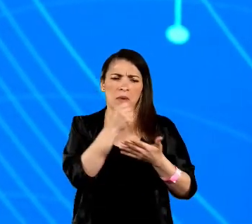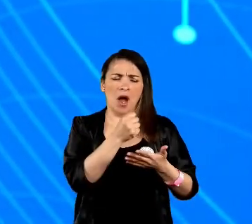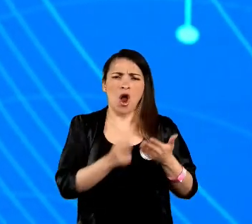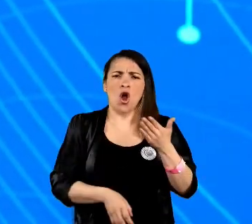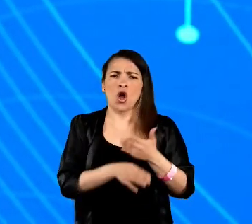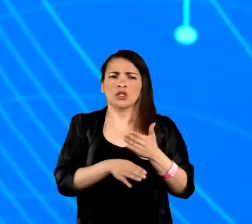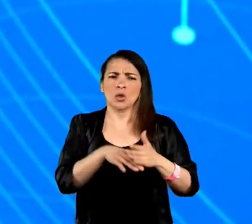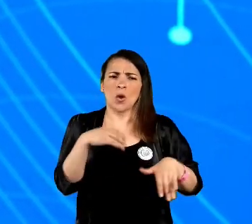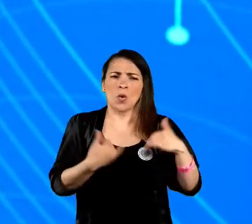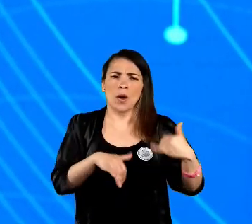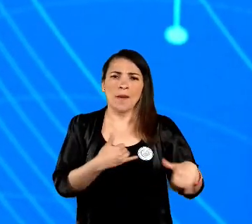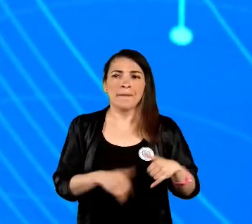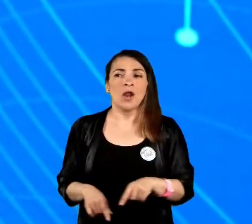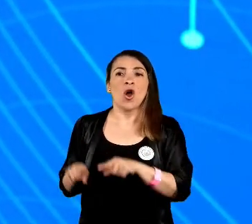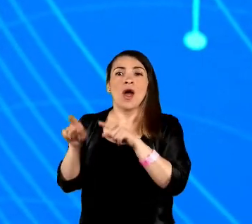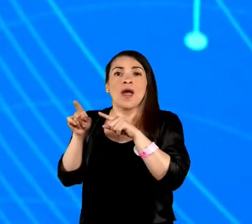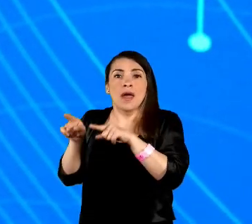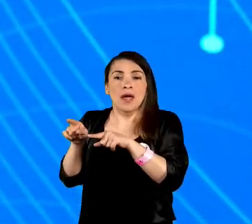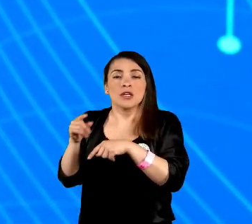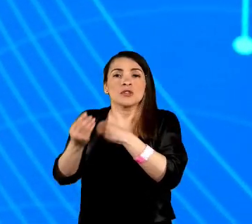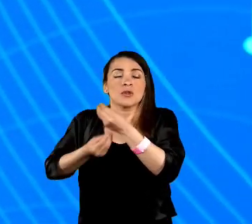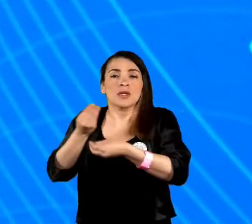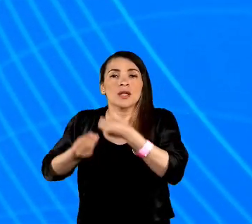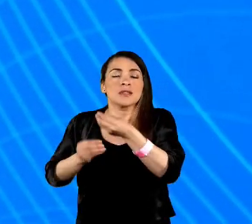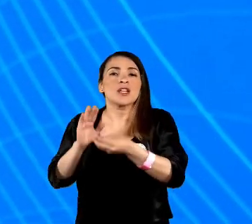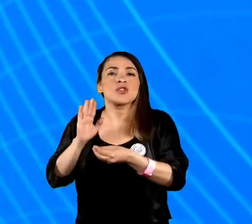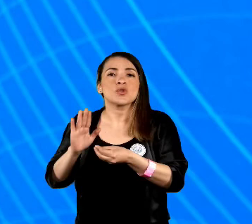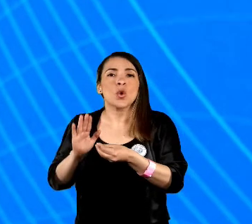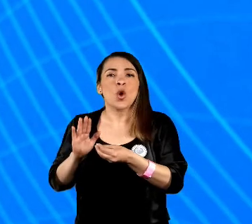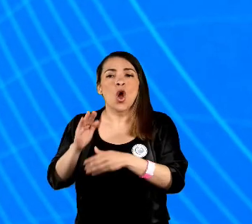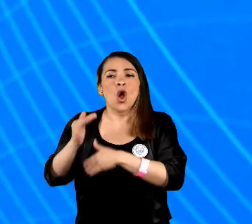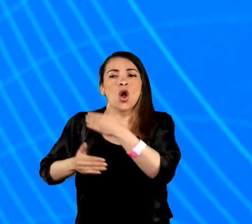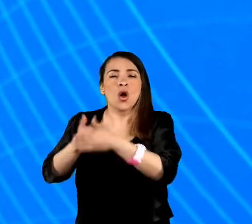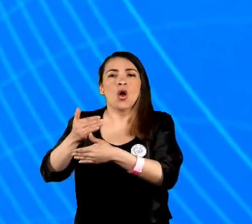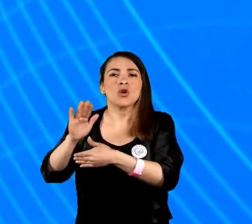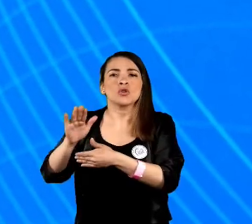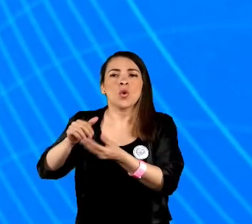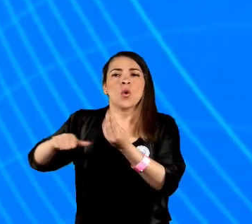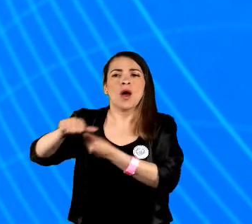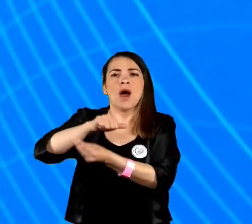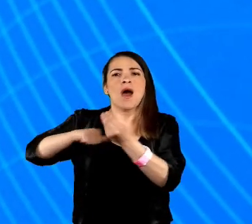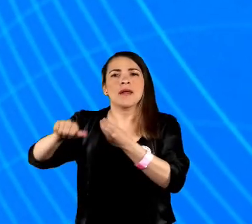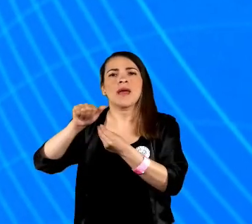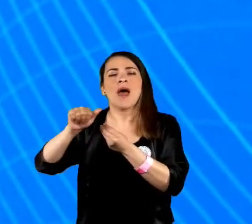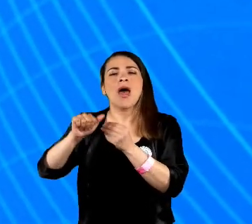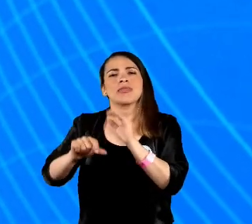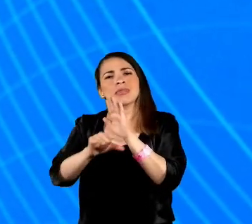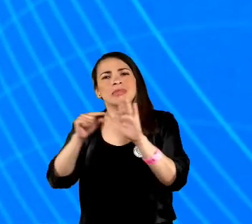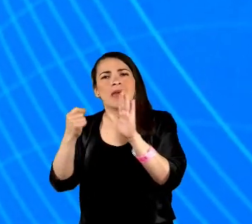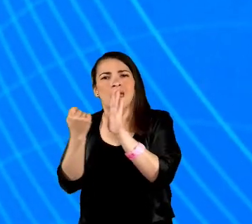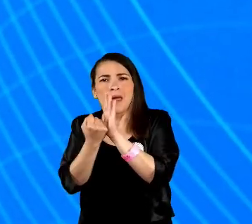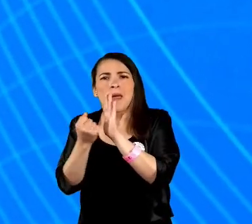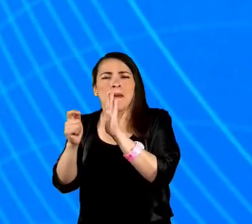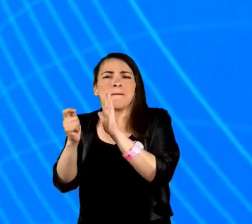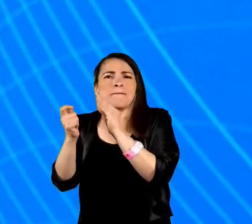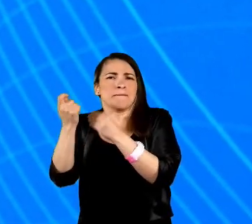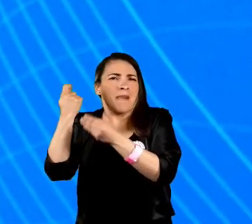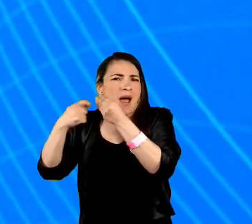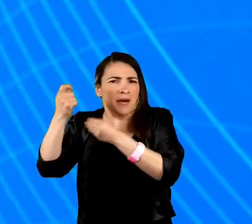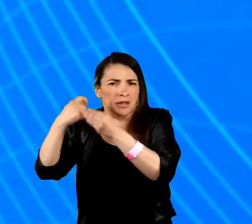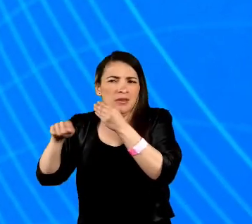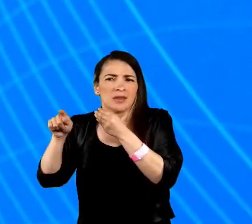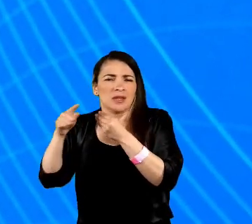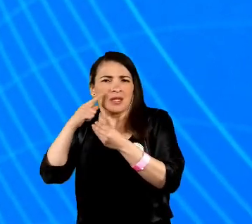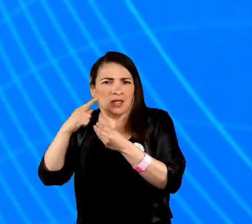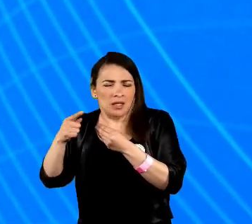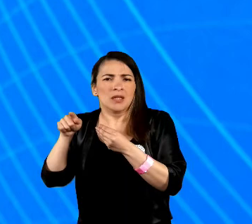cargo del eslabón de la cadena de valor que está aquí que es todo lo que es área de marketing y ponerlo en el mercado la puesta en